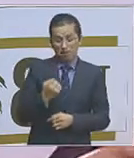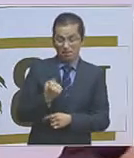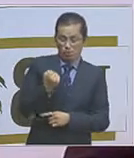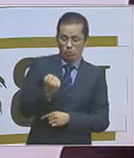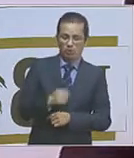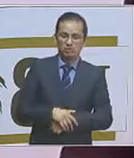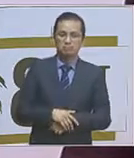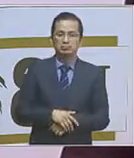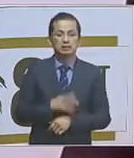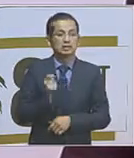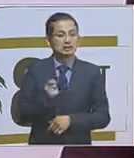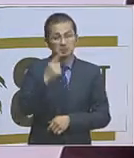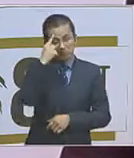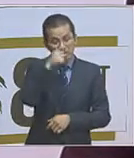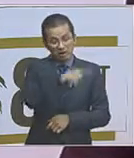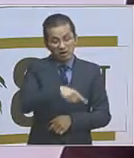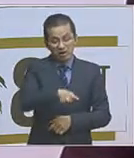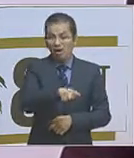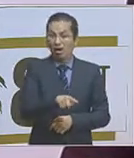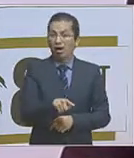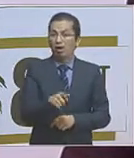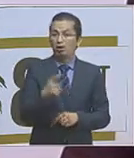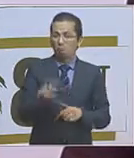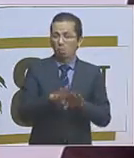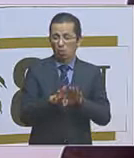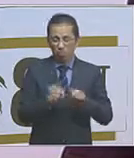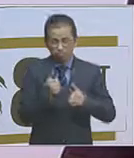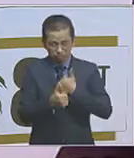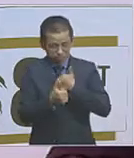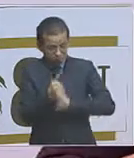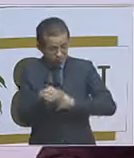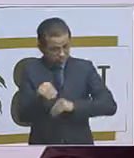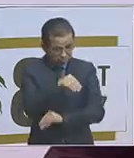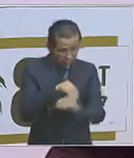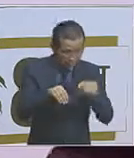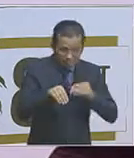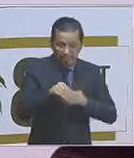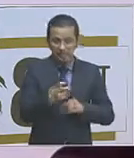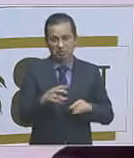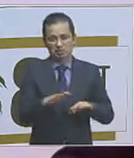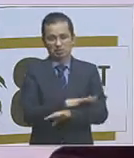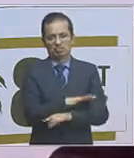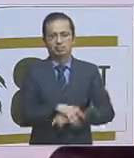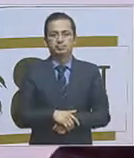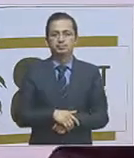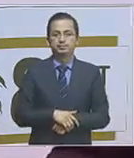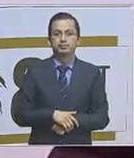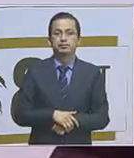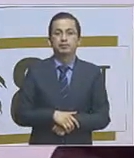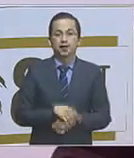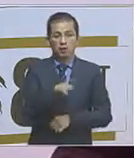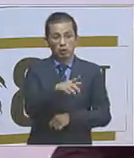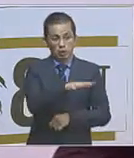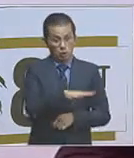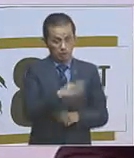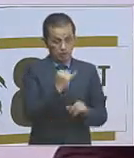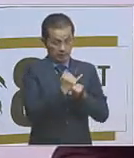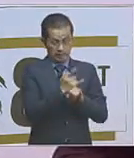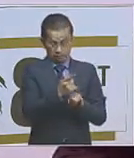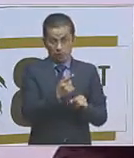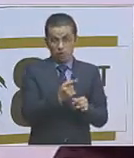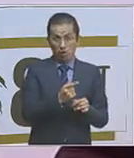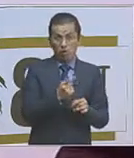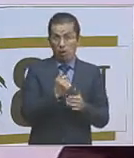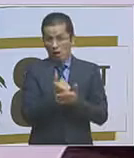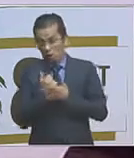changer la revolución digital por sí sola no mejora ni empeora la democracia per se lo que